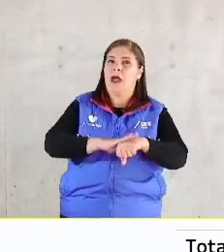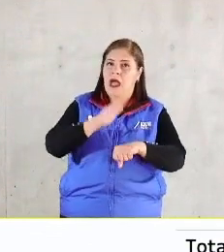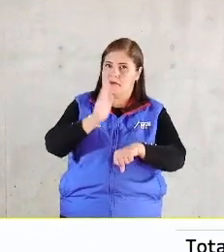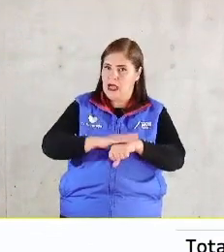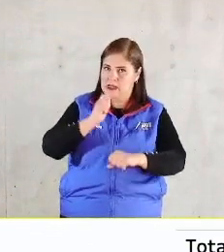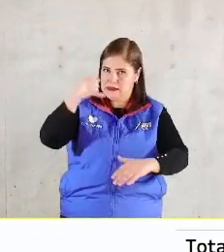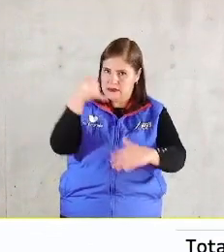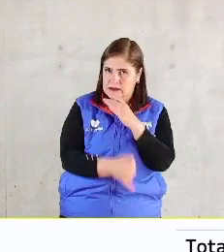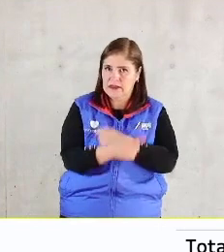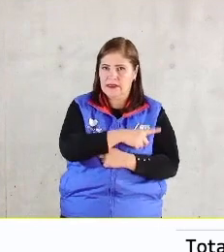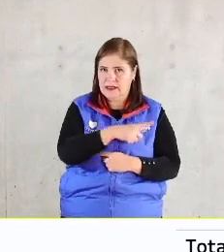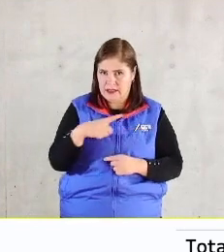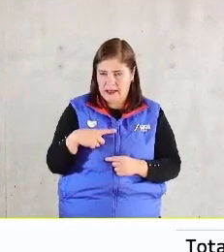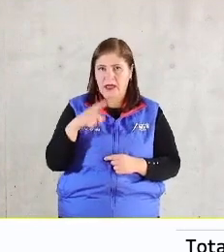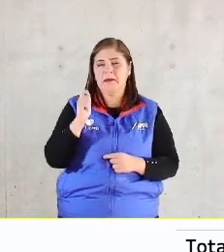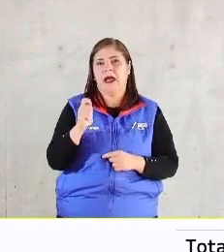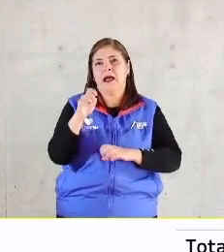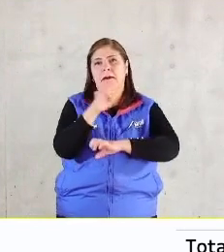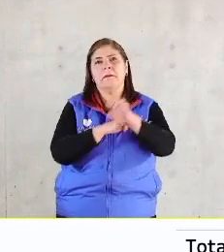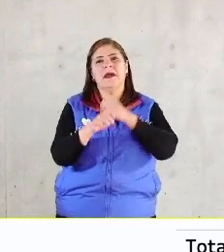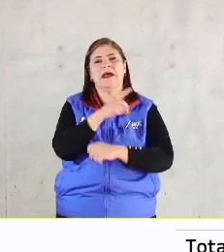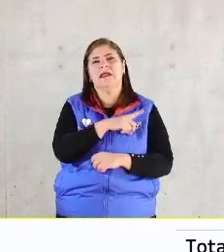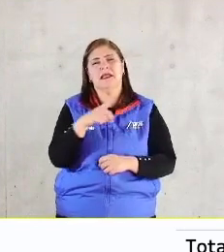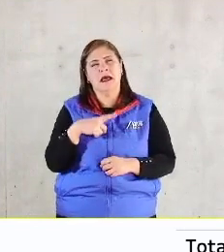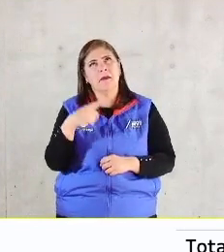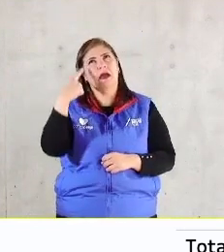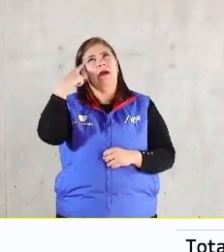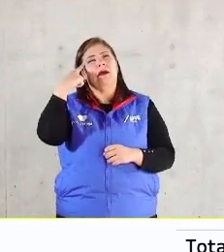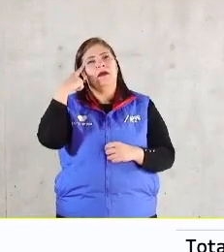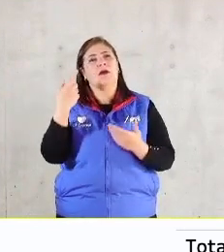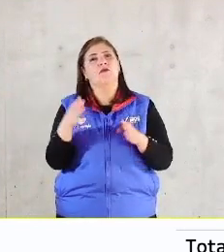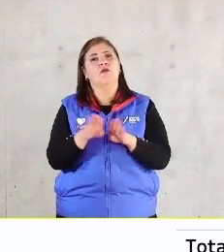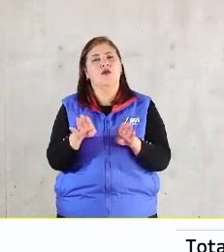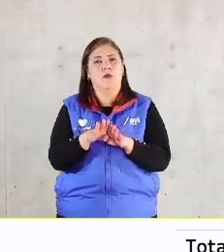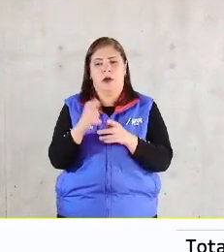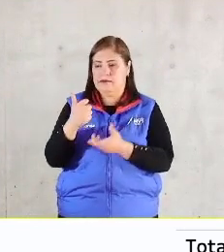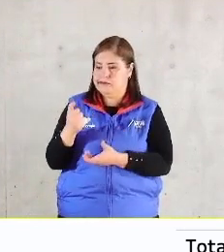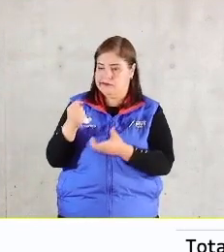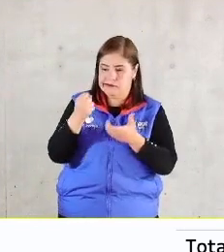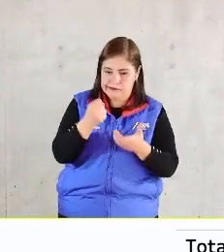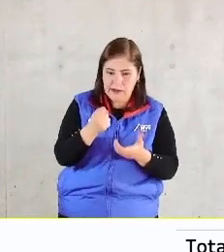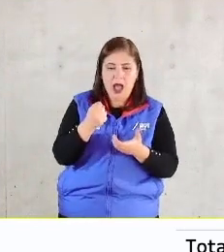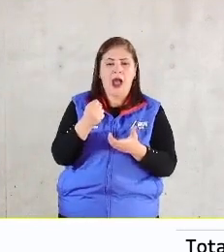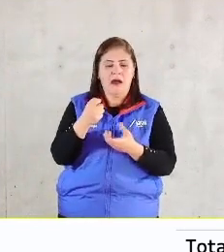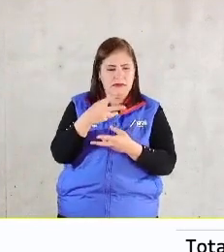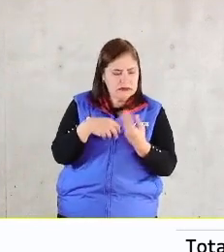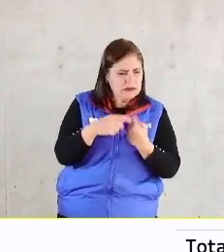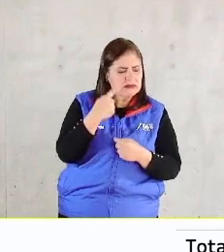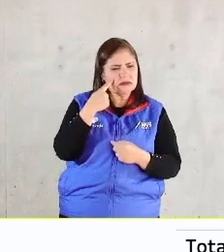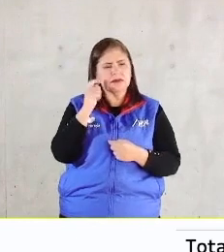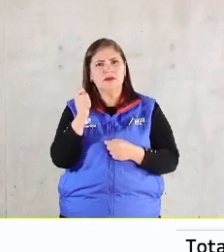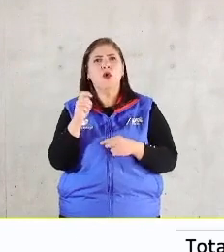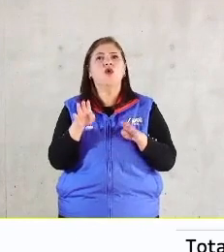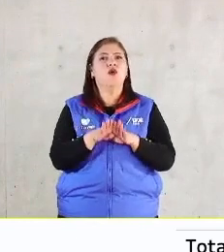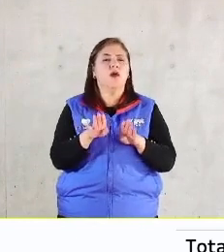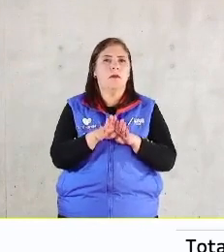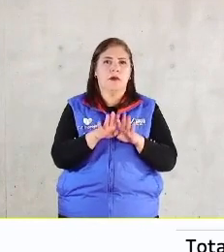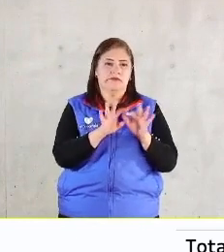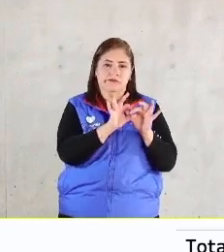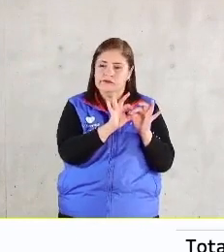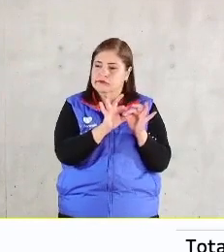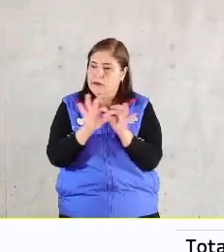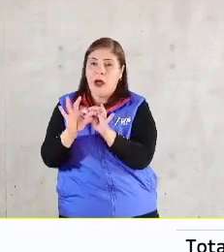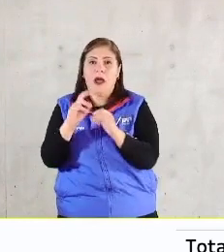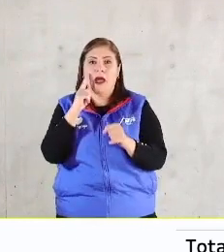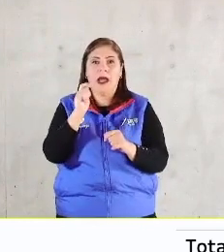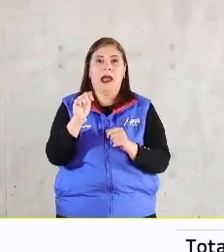donde tenemos que las empresas empezar a poner sus mejores prácticas, sus inversiones y encontrar cómo podemos alinearnos a la